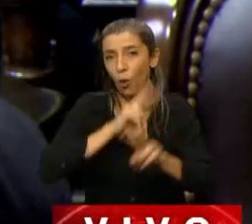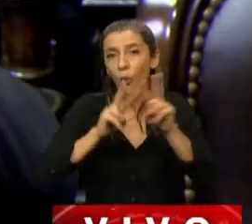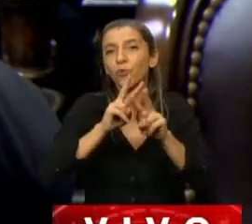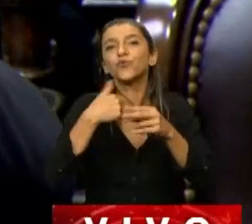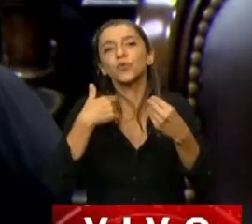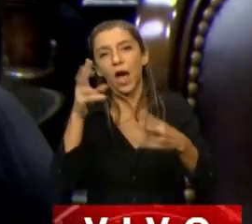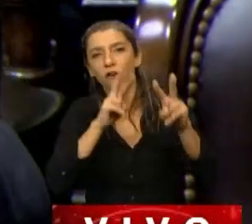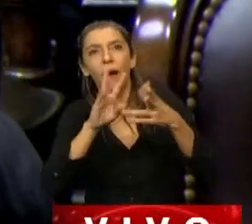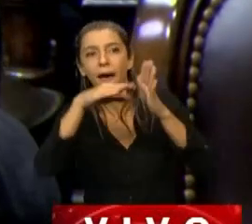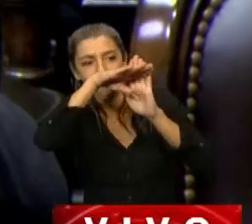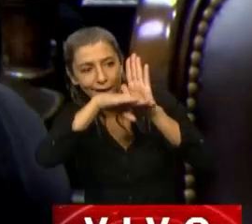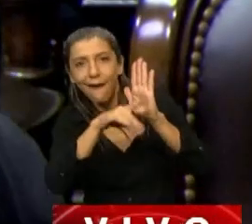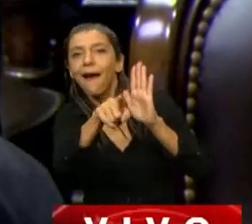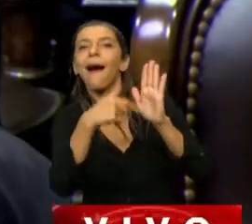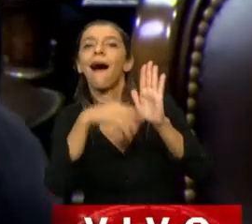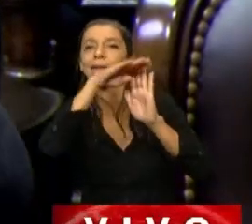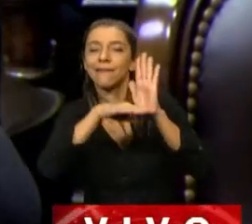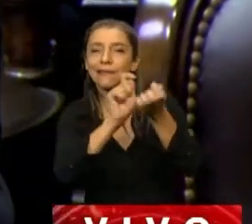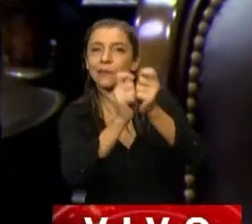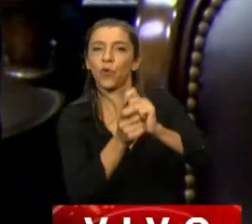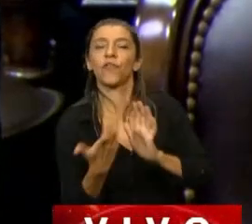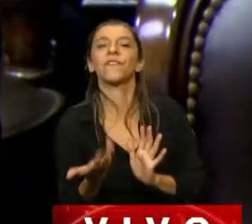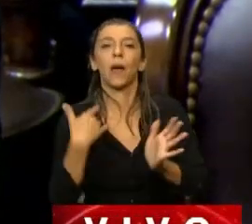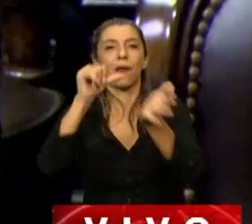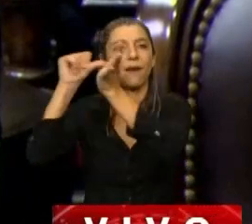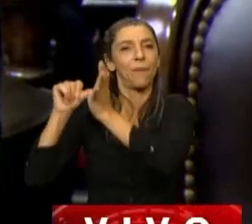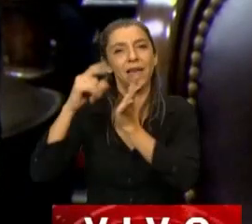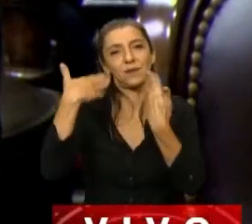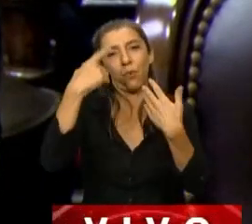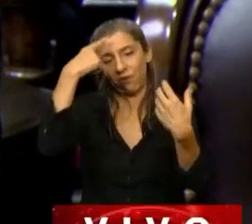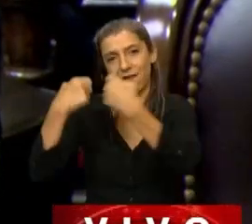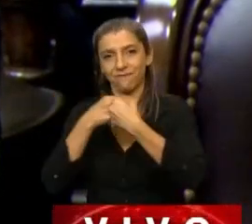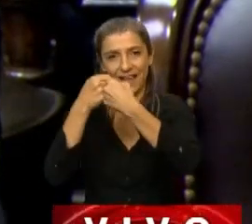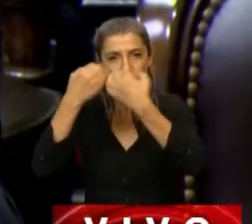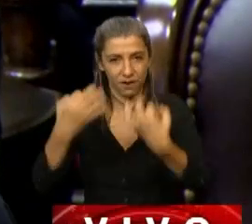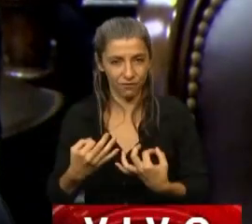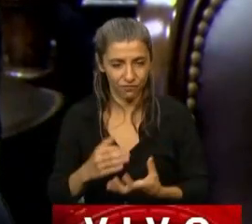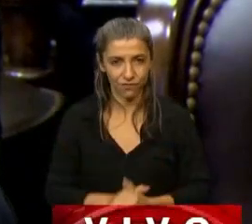soberana que buscan cambiar la forma en que los estados se relacionan con el capital financiero internacional.